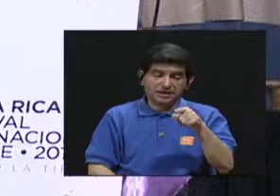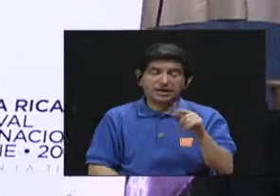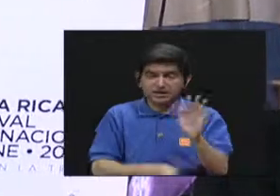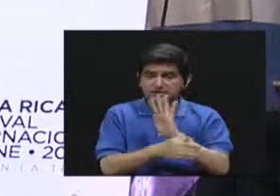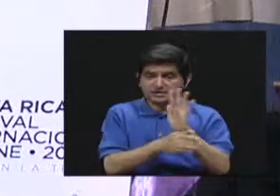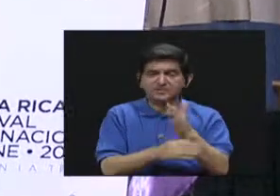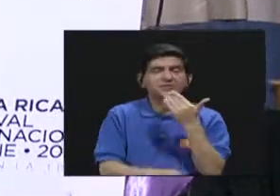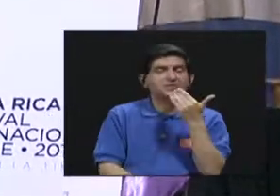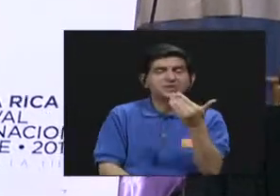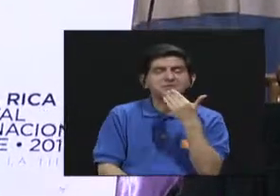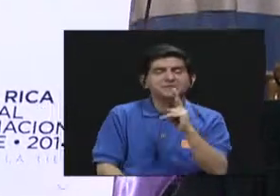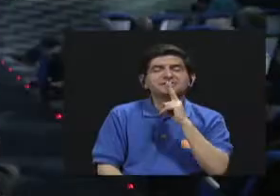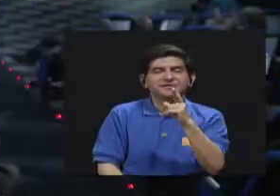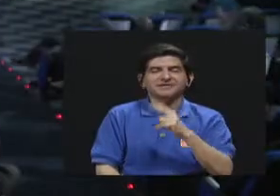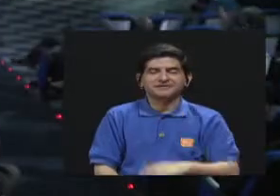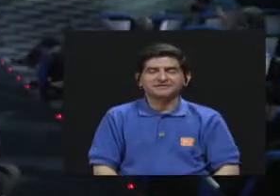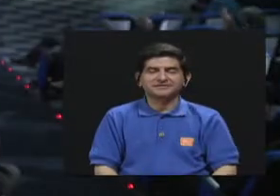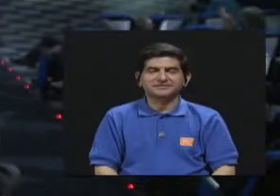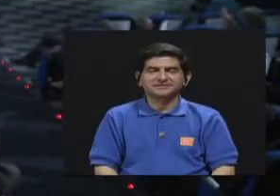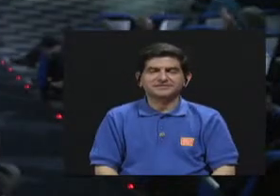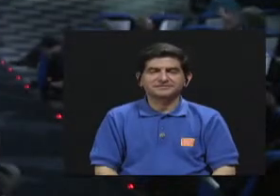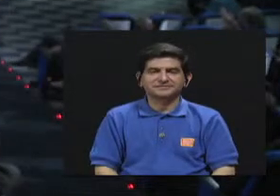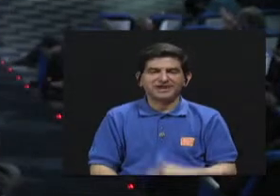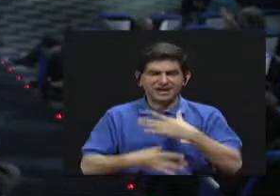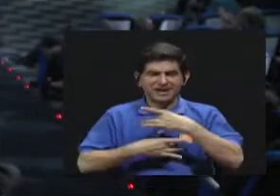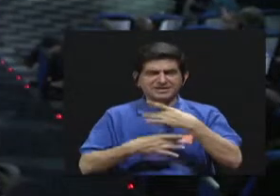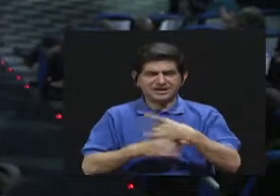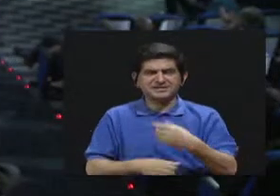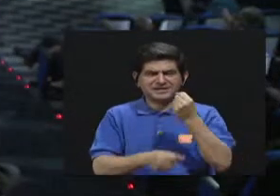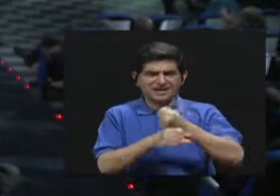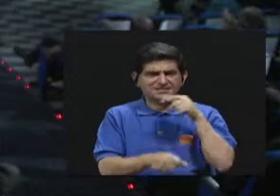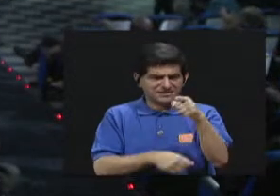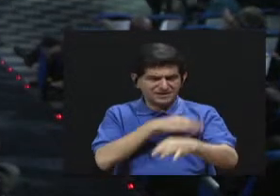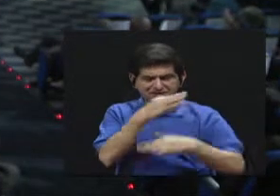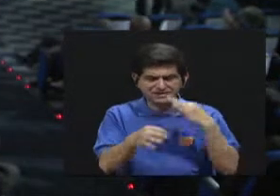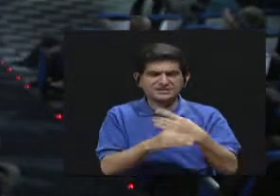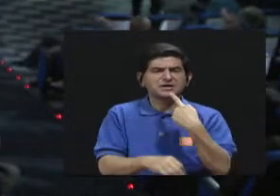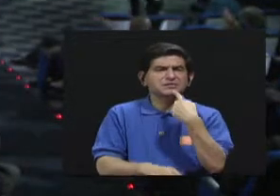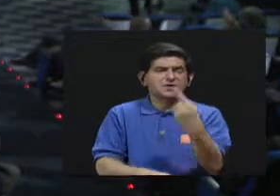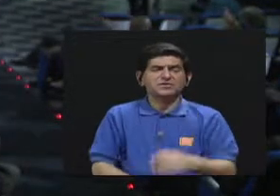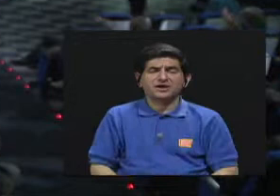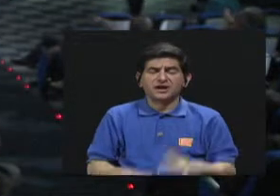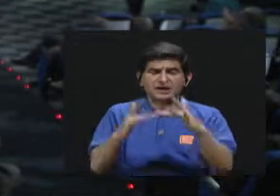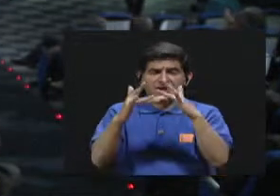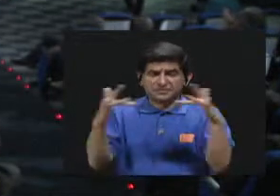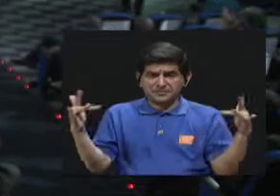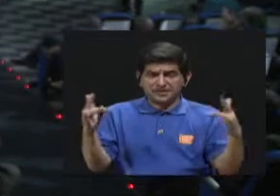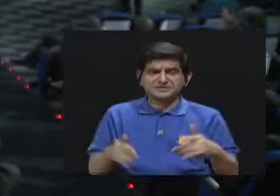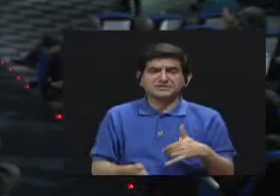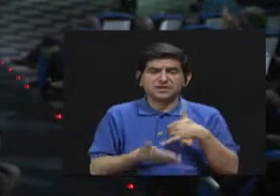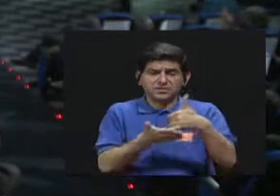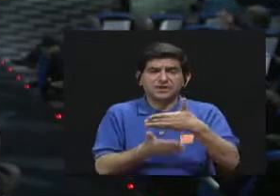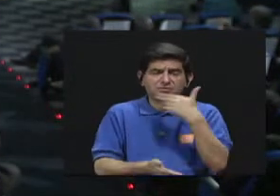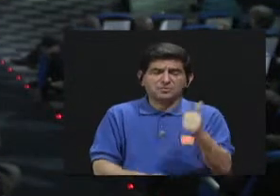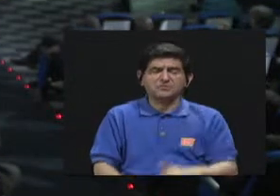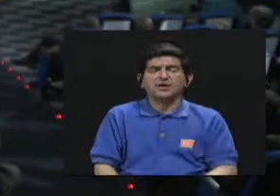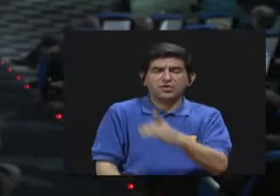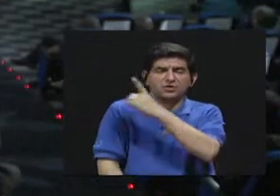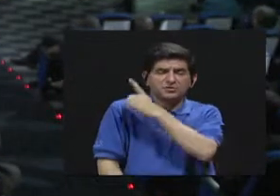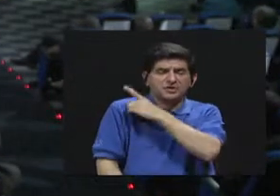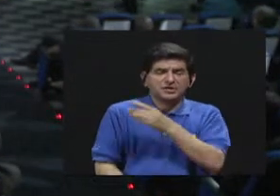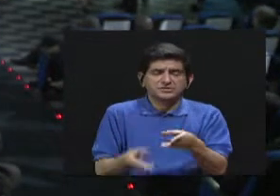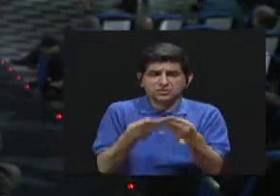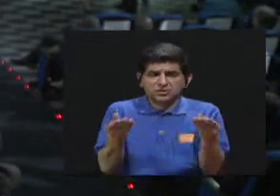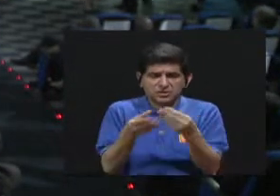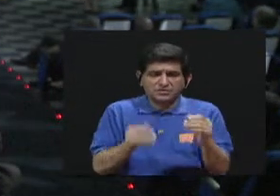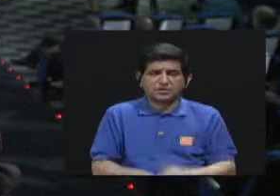gracias, la verdad. Bueno, y llamativo que viendo estos trabajos se haya declarado desierto el premio de mejor dirección de producción de largometraje,